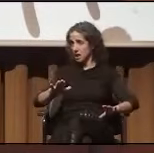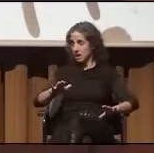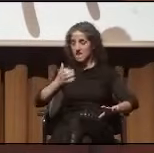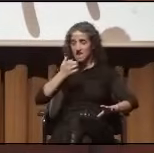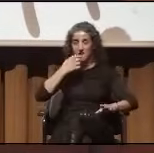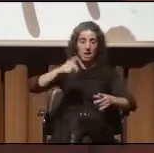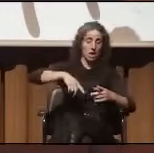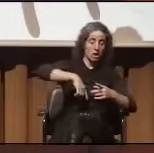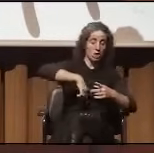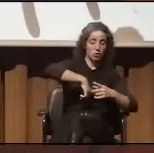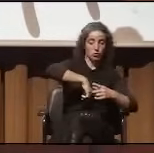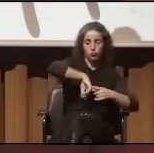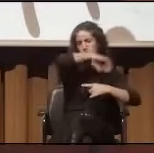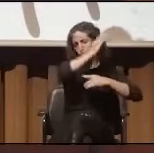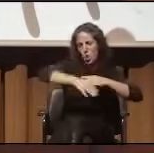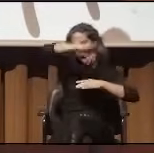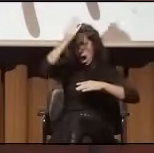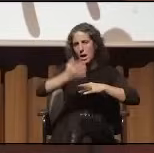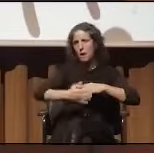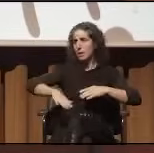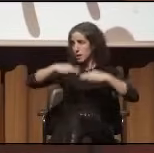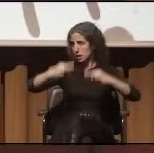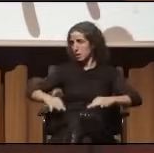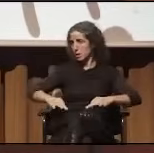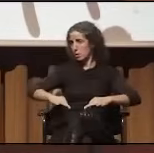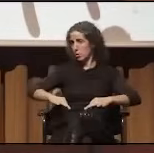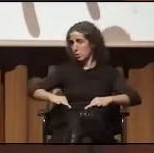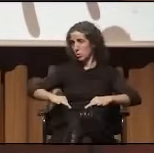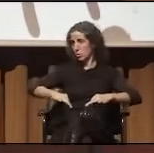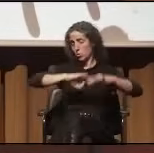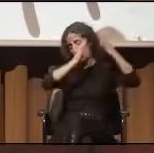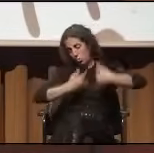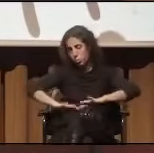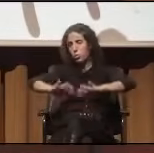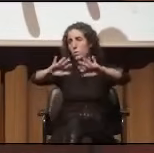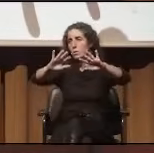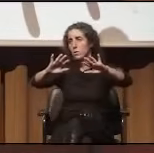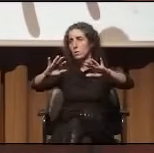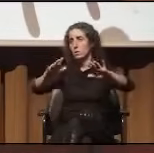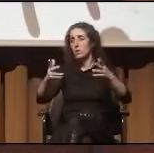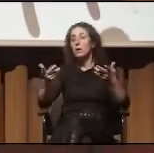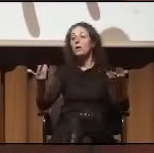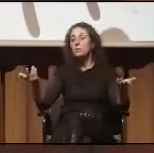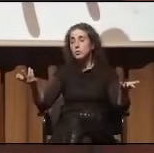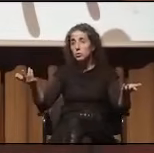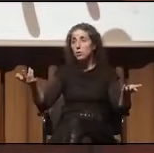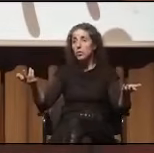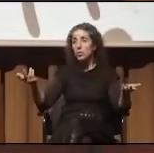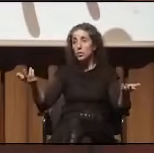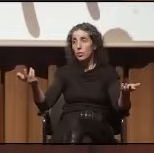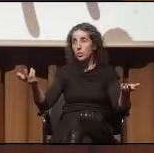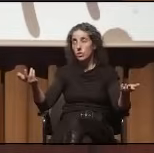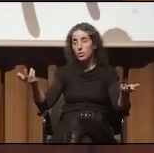tonta, acepta y afloja, porque en lugar de enfrentarte con eso, fluye con eso y verás que después de eso hay más vida de la que tú